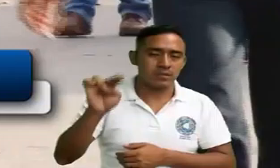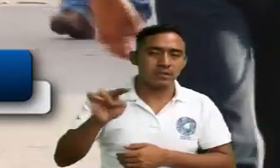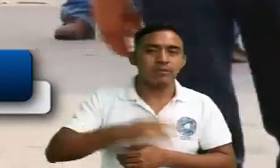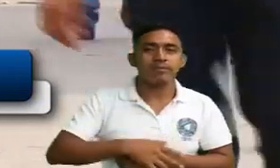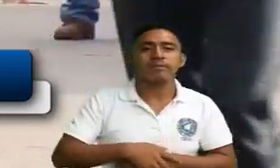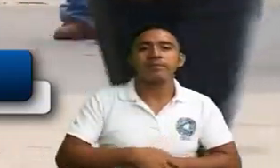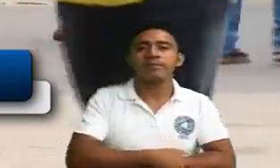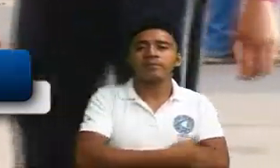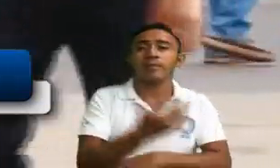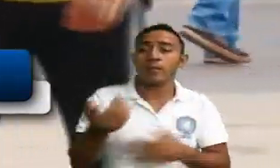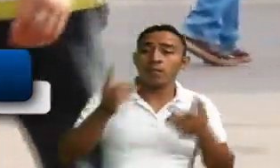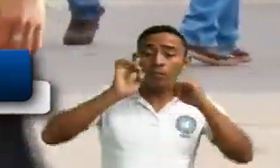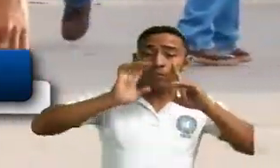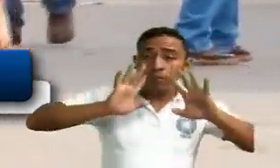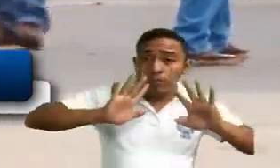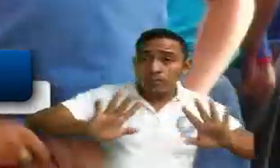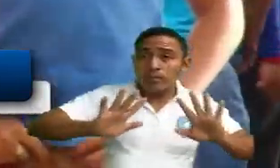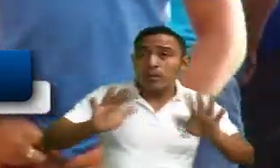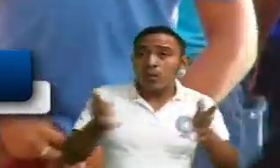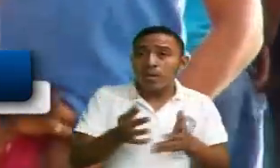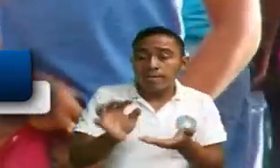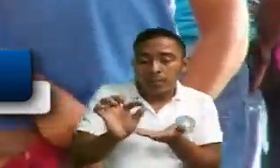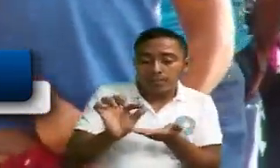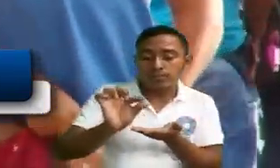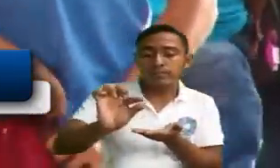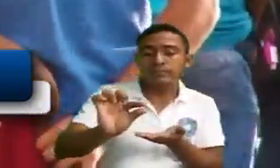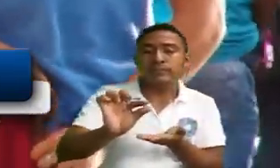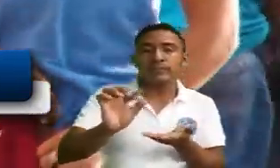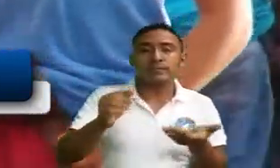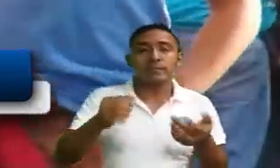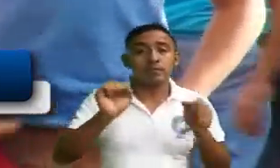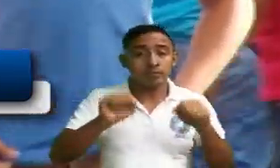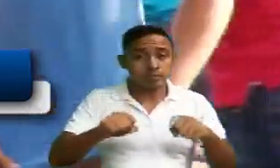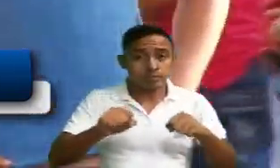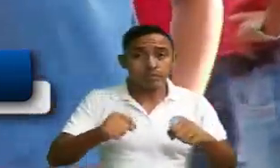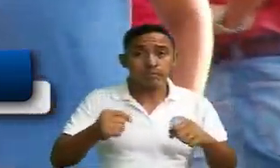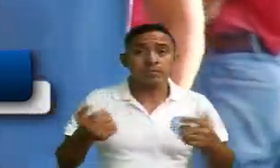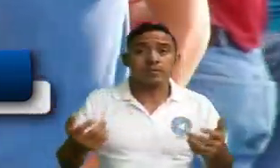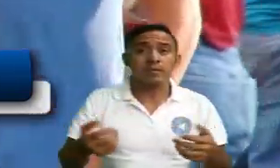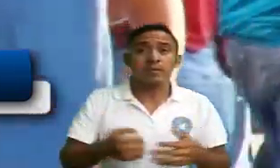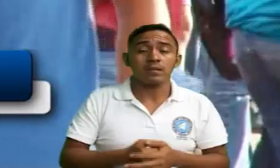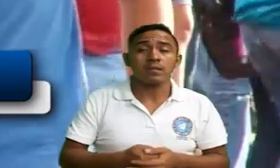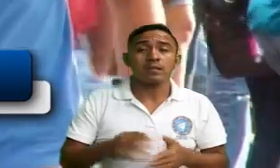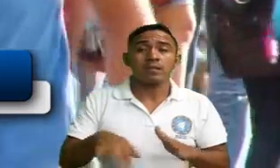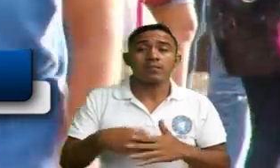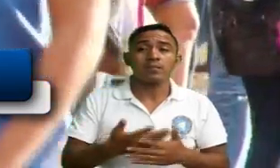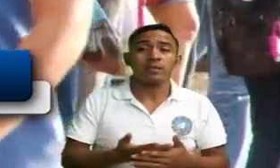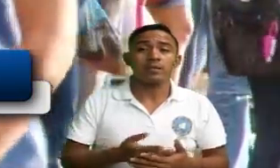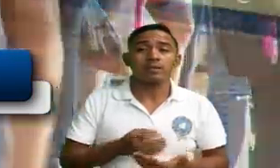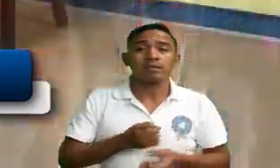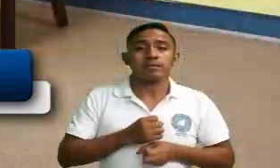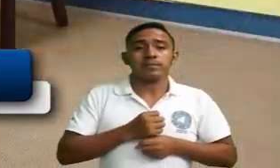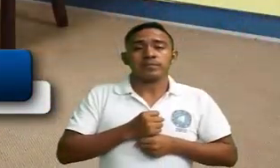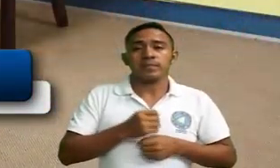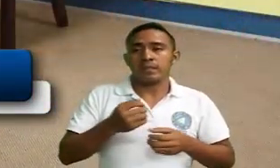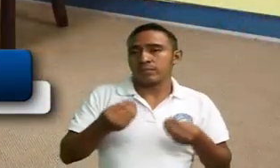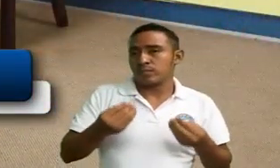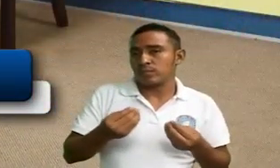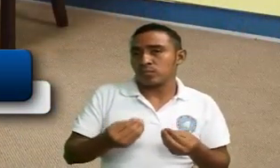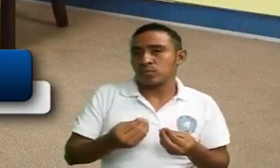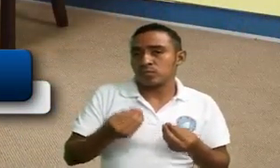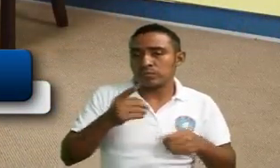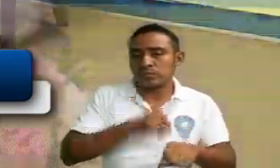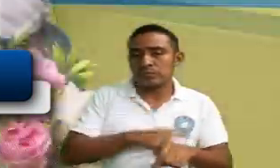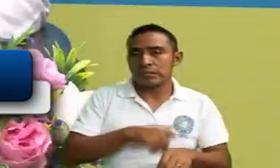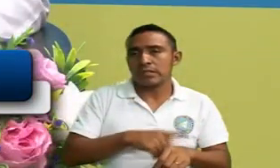que cuidar, ¿verdad?, la dosis en que se dan, porque pueden provocar abstinencia. Si la paciente los toma por